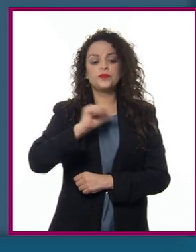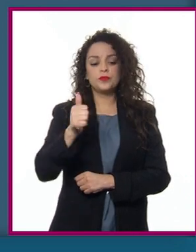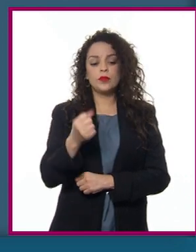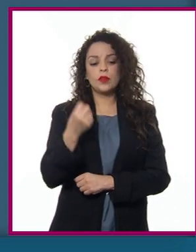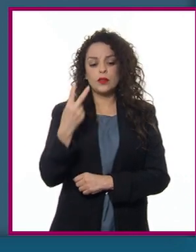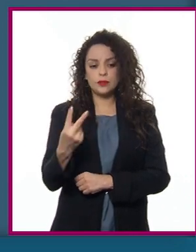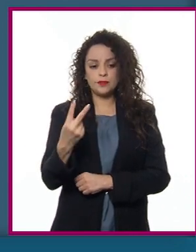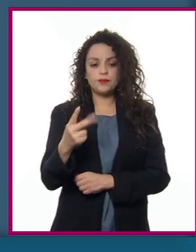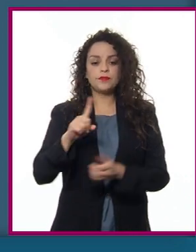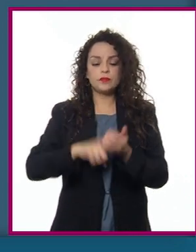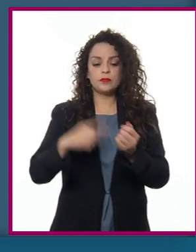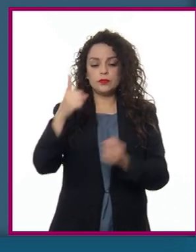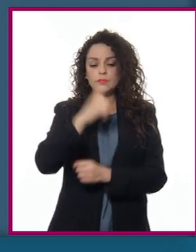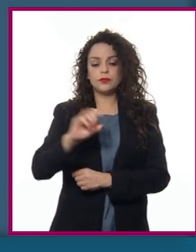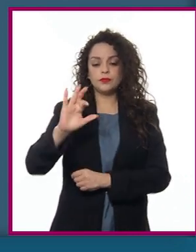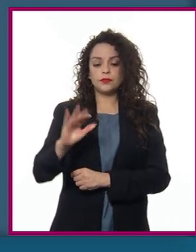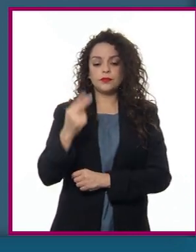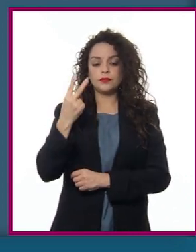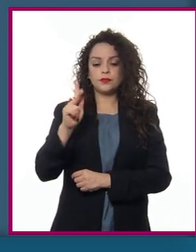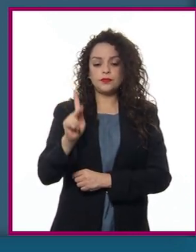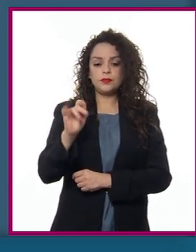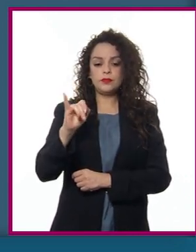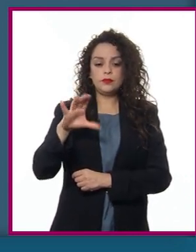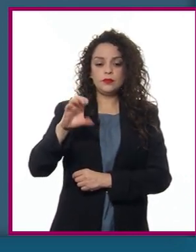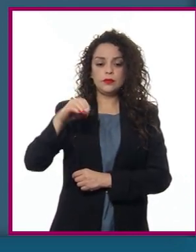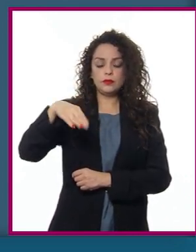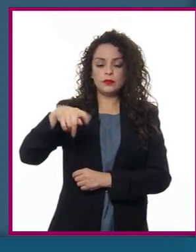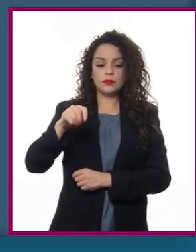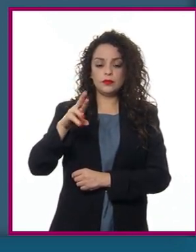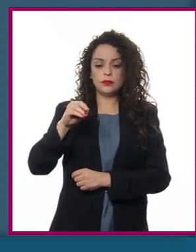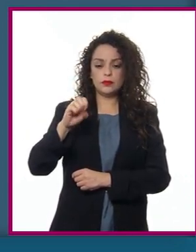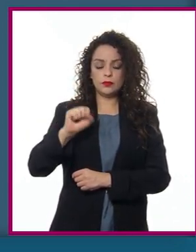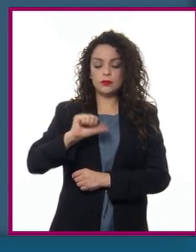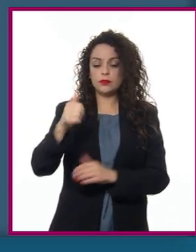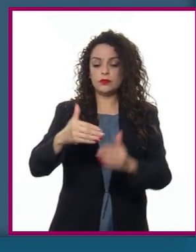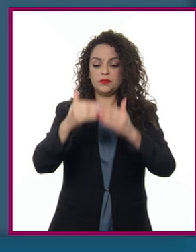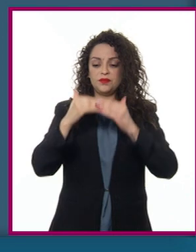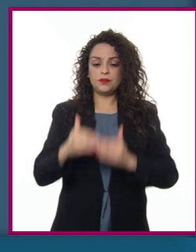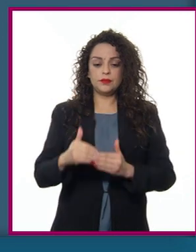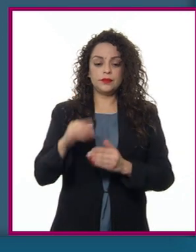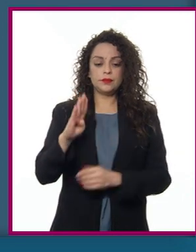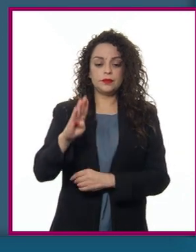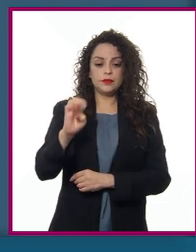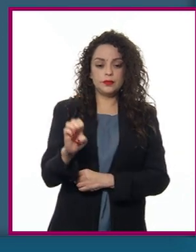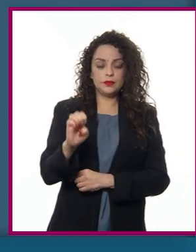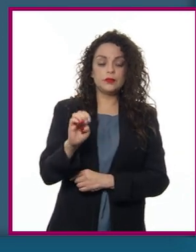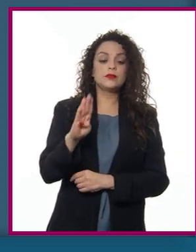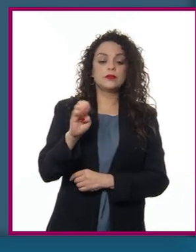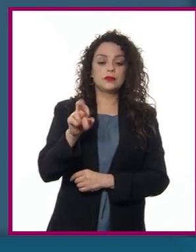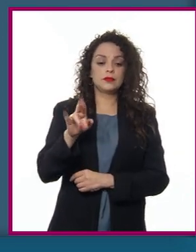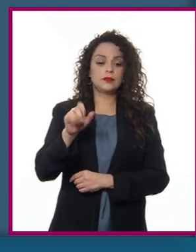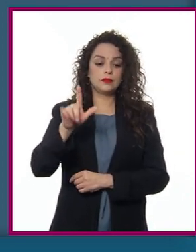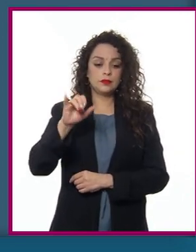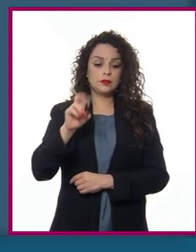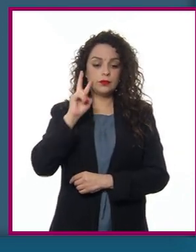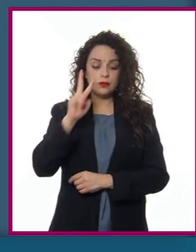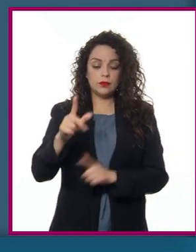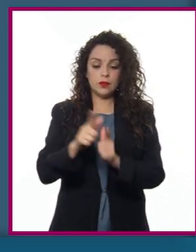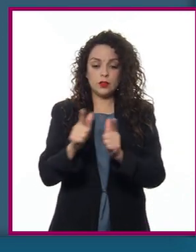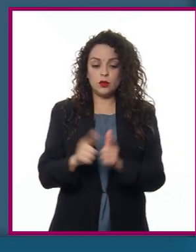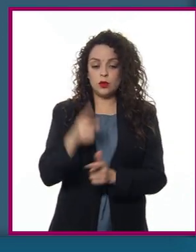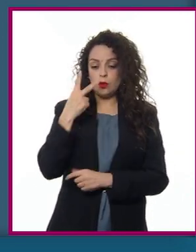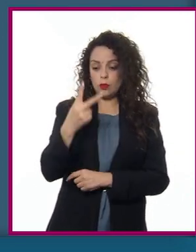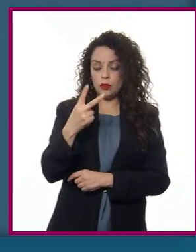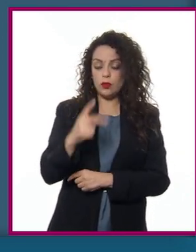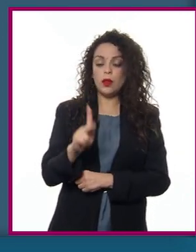radio de 152 picómetros. Seguimos con el berilio en el grupo 2, periodo 2, y un